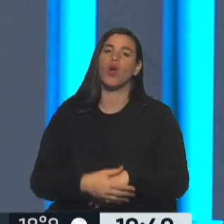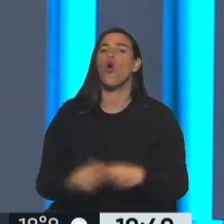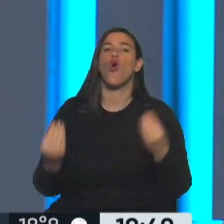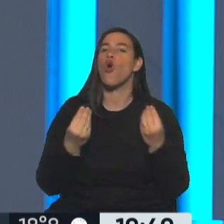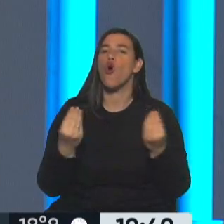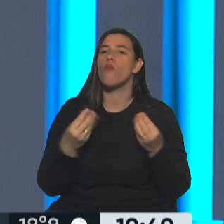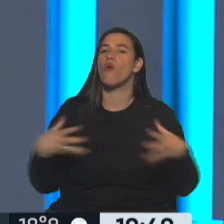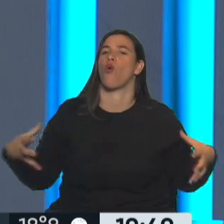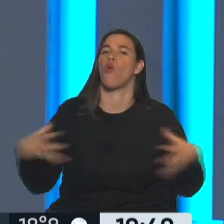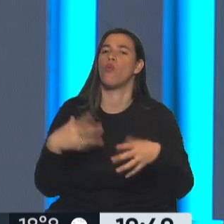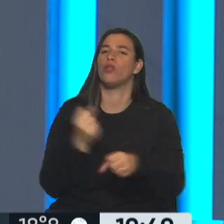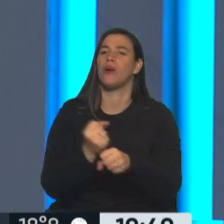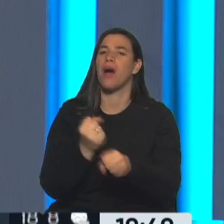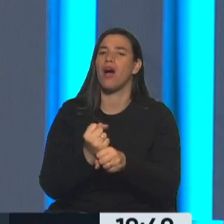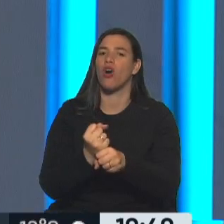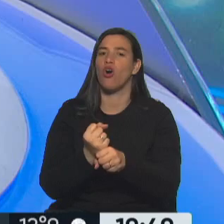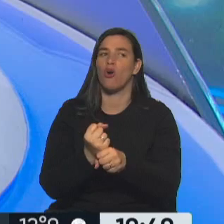a los trabajadores.